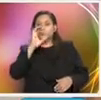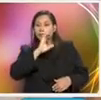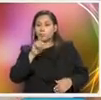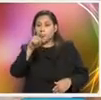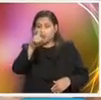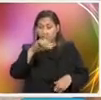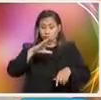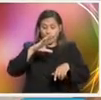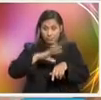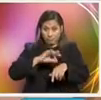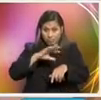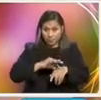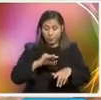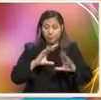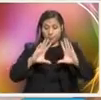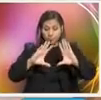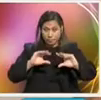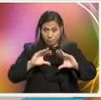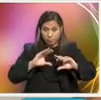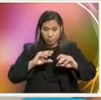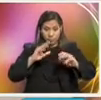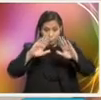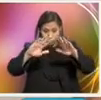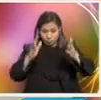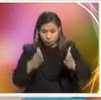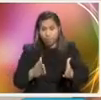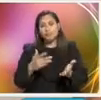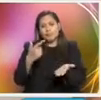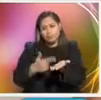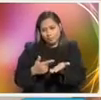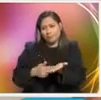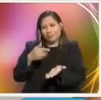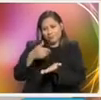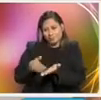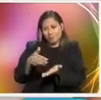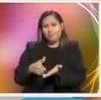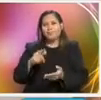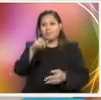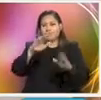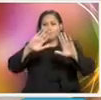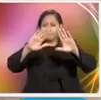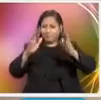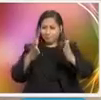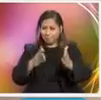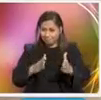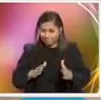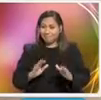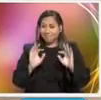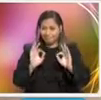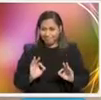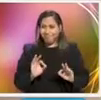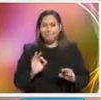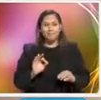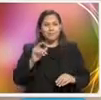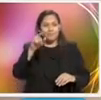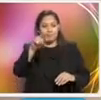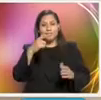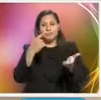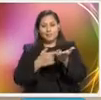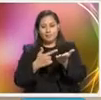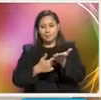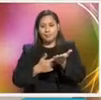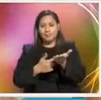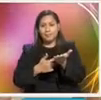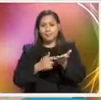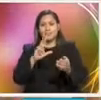masa muscular, por ende vas a quemar grasa, te van a salir tus curvas y vas a estar torneando la grasa que